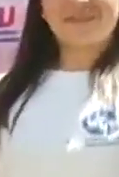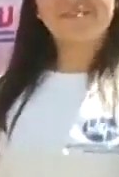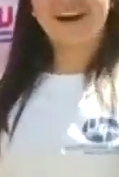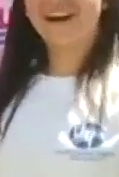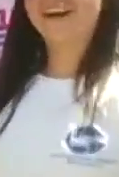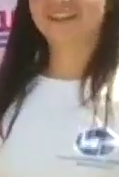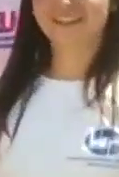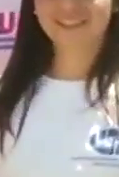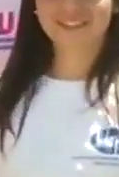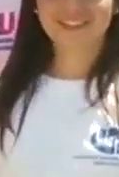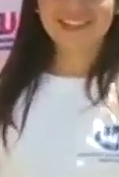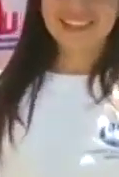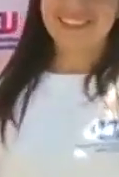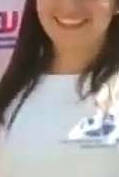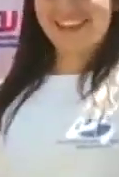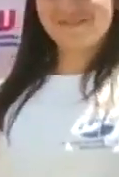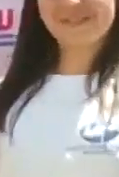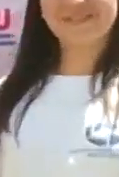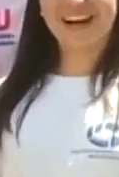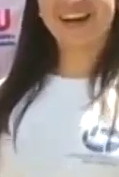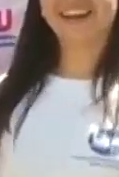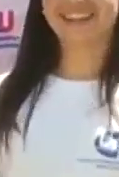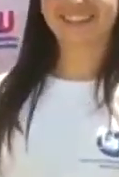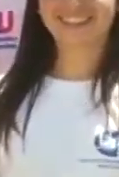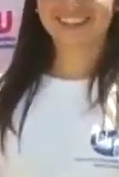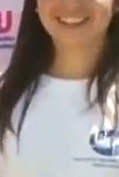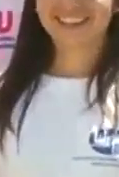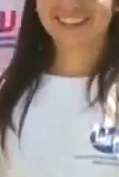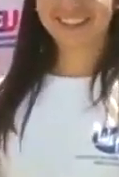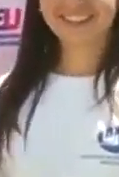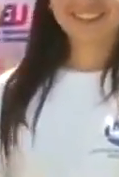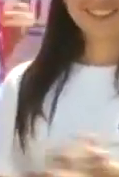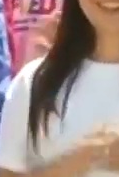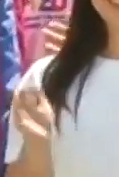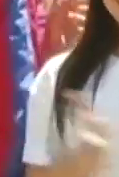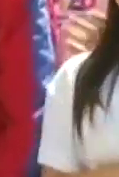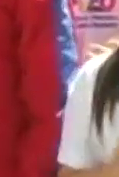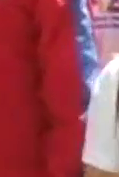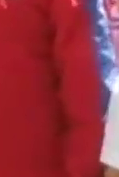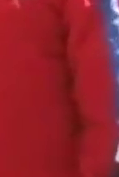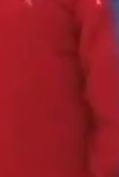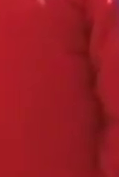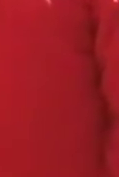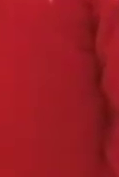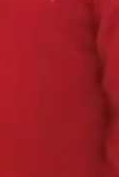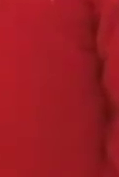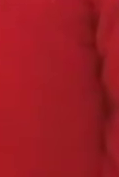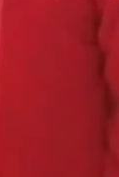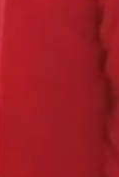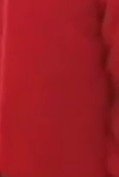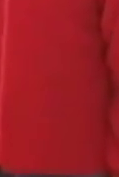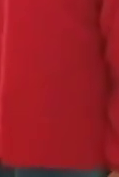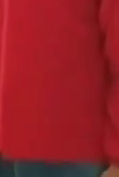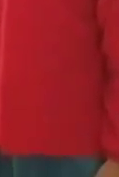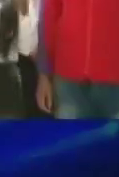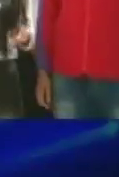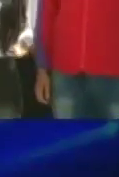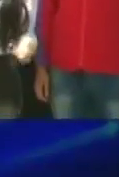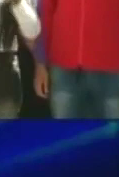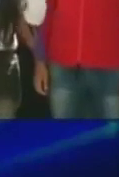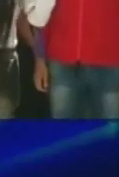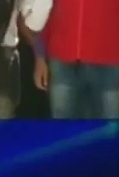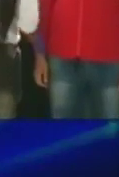revolución! ¡Que viva, ¡que viva el maestro Simón Rodríguez! ¡Gracias, presidente! Bueno, presidente, y con esta energía de toda la